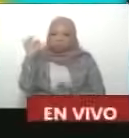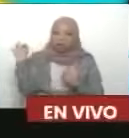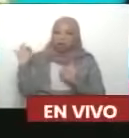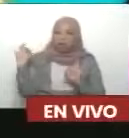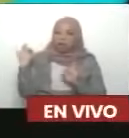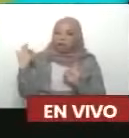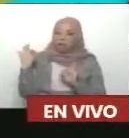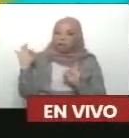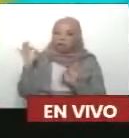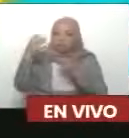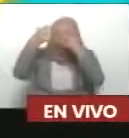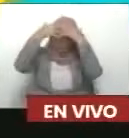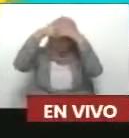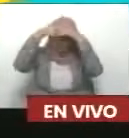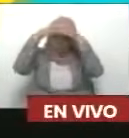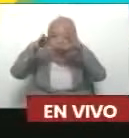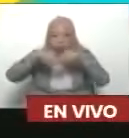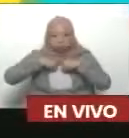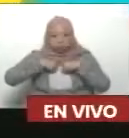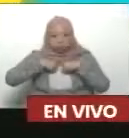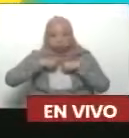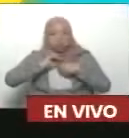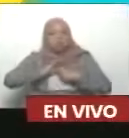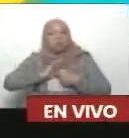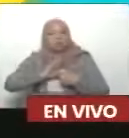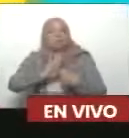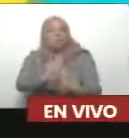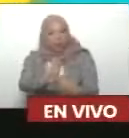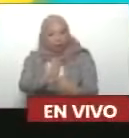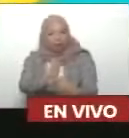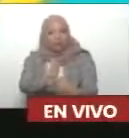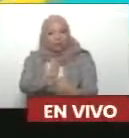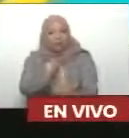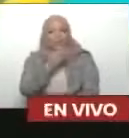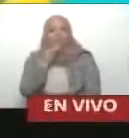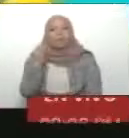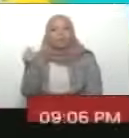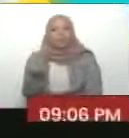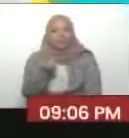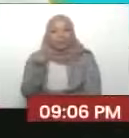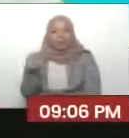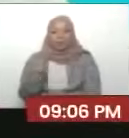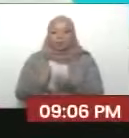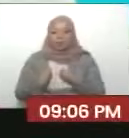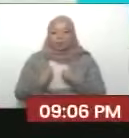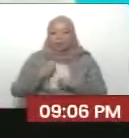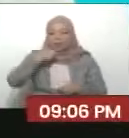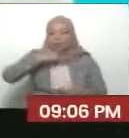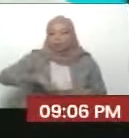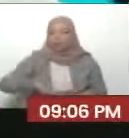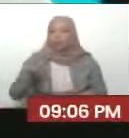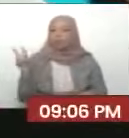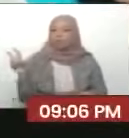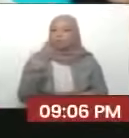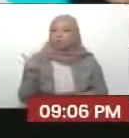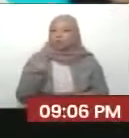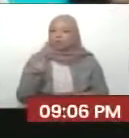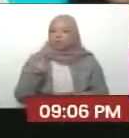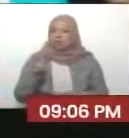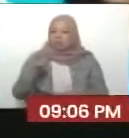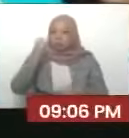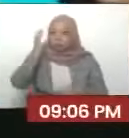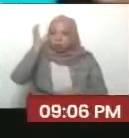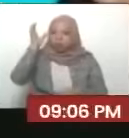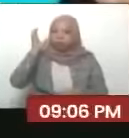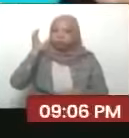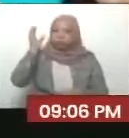pasa con el Esequibo. Y aquí estoy demostrando que la juventud, así no haya vivido la historia de Venezuela, se ha culturizado